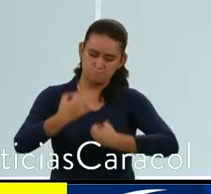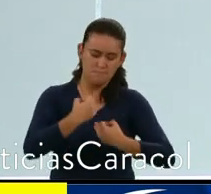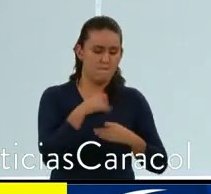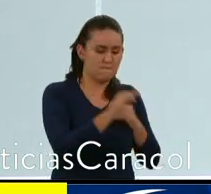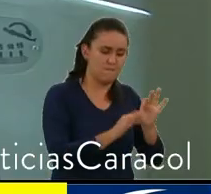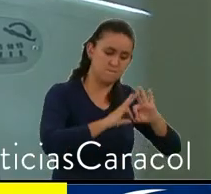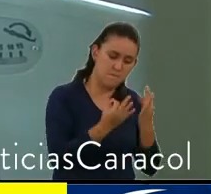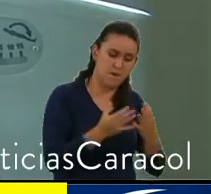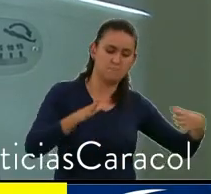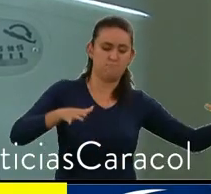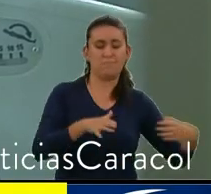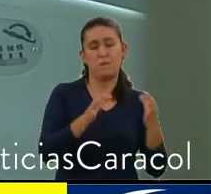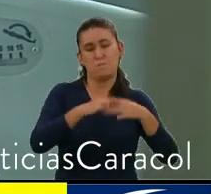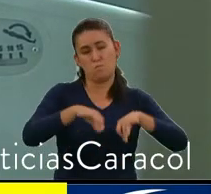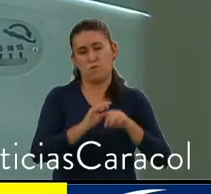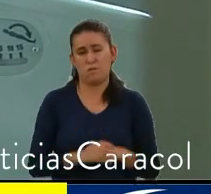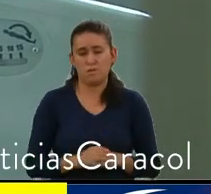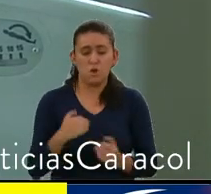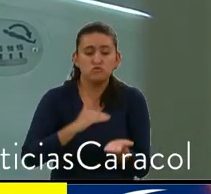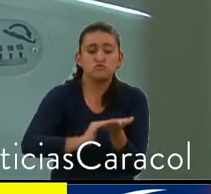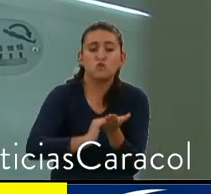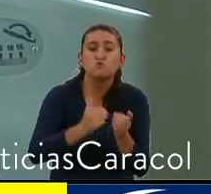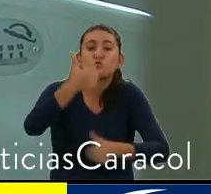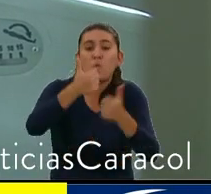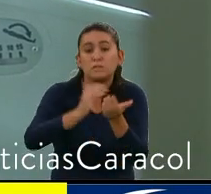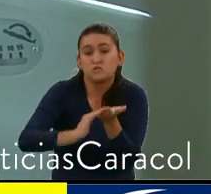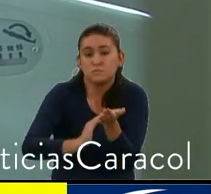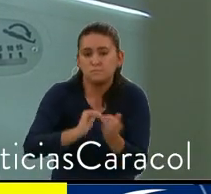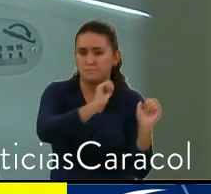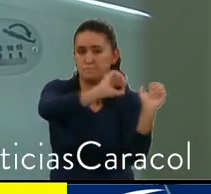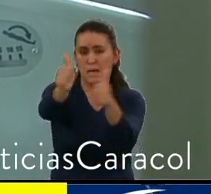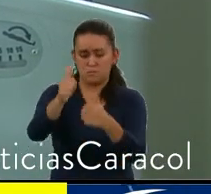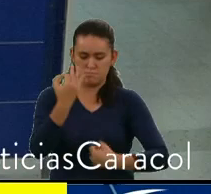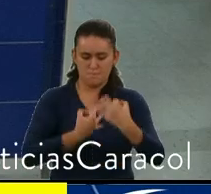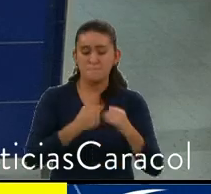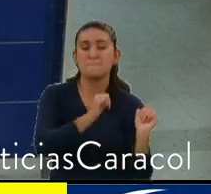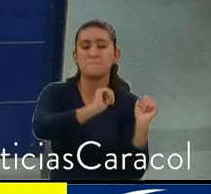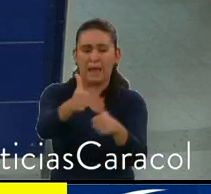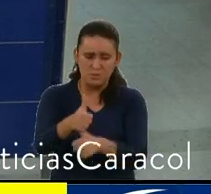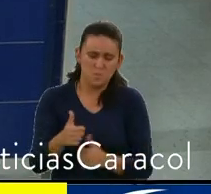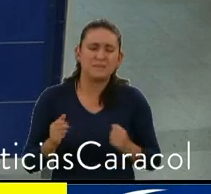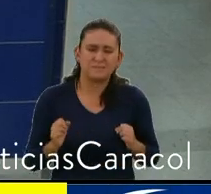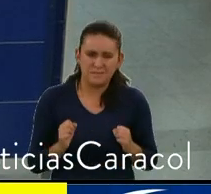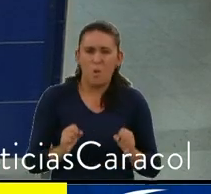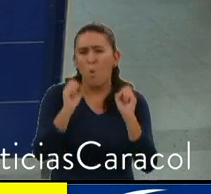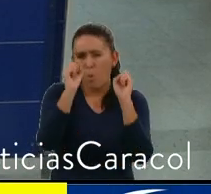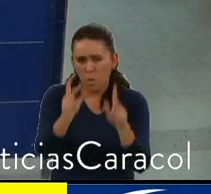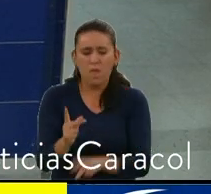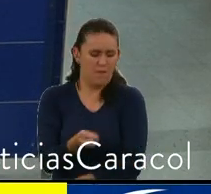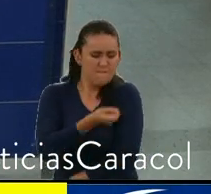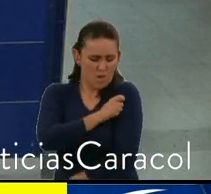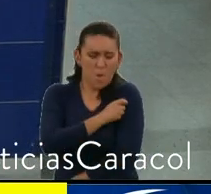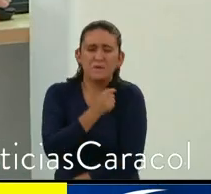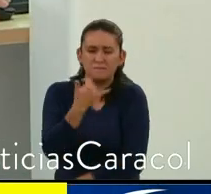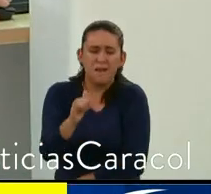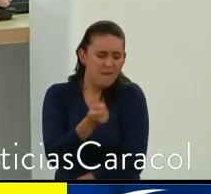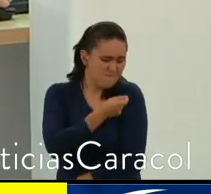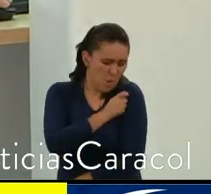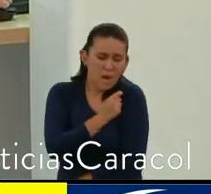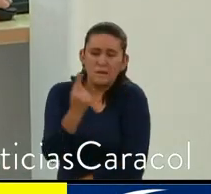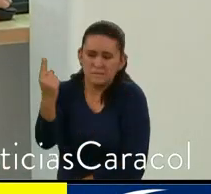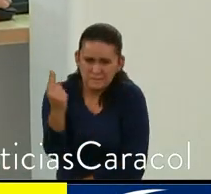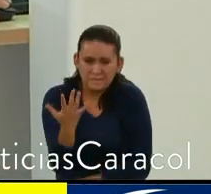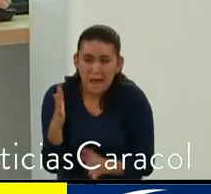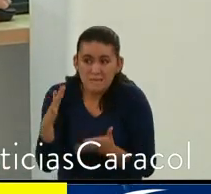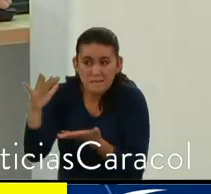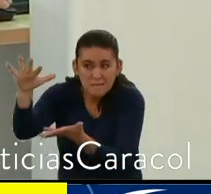No hay mejor solución en términos de salud que la gente se cuide. La vacuna está cerca, luchemos para llegar no contagiados hasta